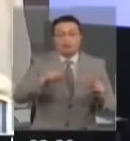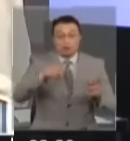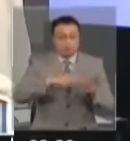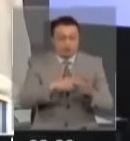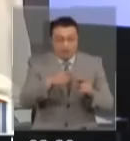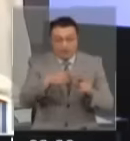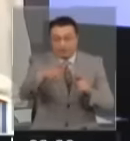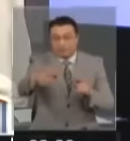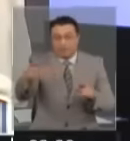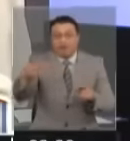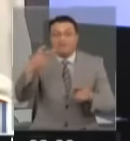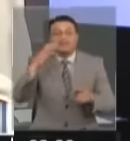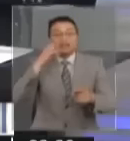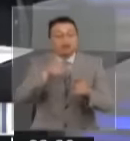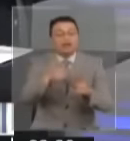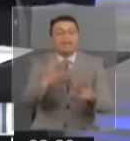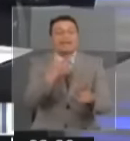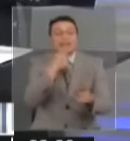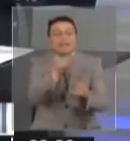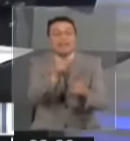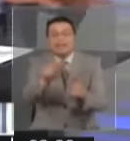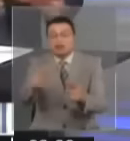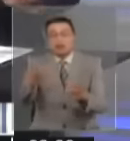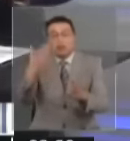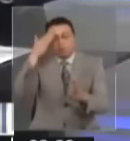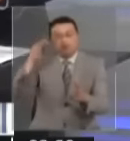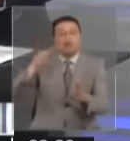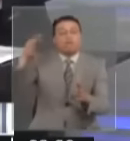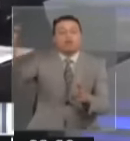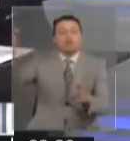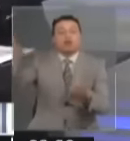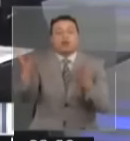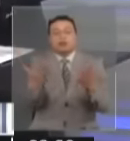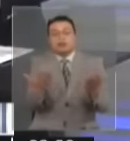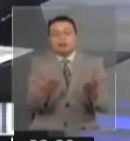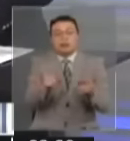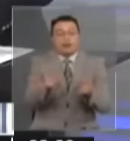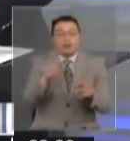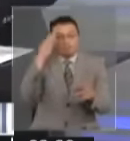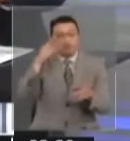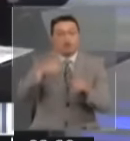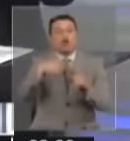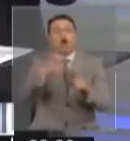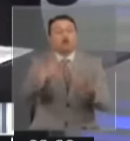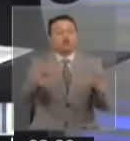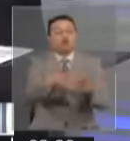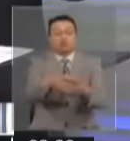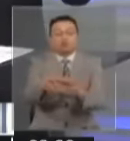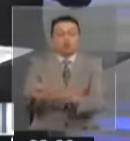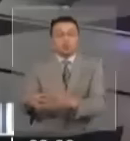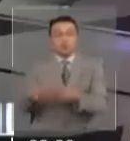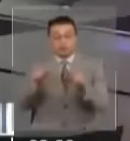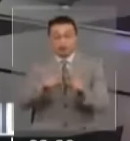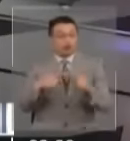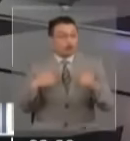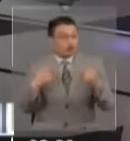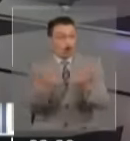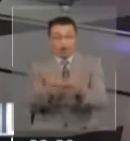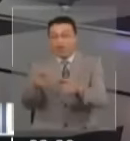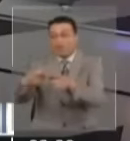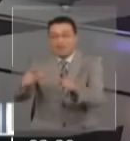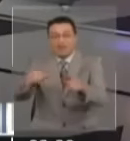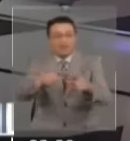con los vecinos, qué es lo que quieren ellos, qué es lo que piensan a futuro y qué es lo que piensa la gente del otro sector. Entonces son todas cosas distintas, por